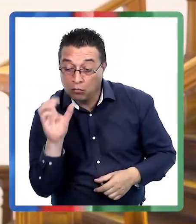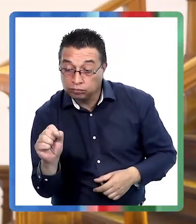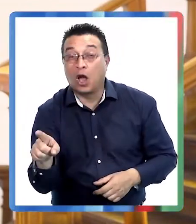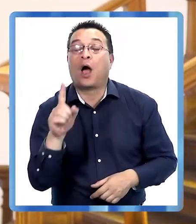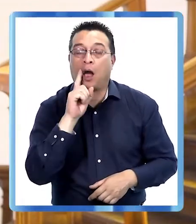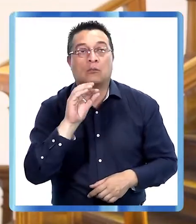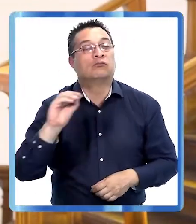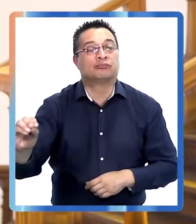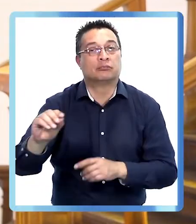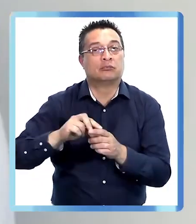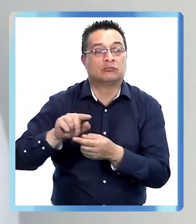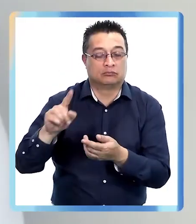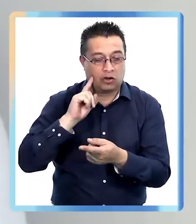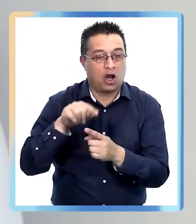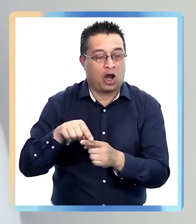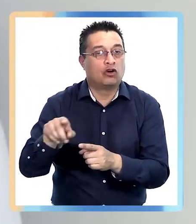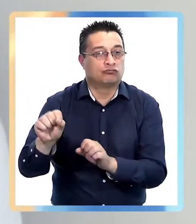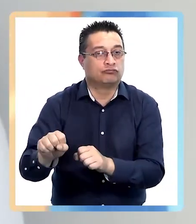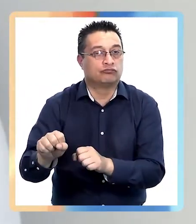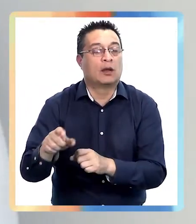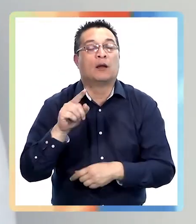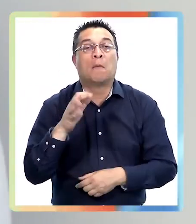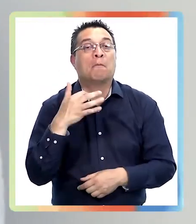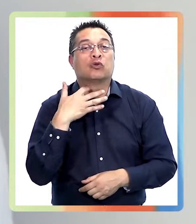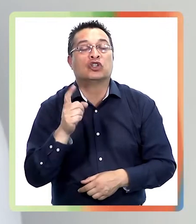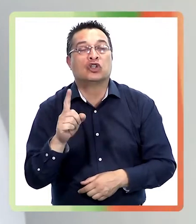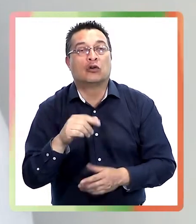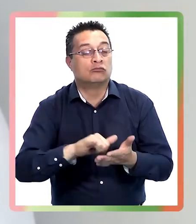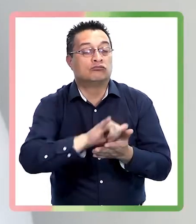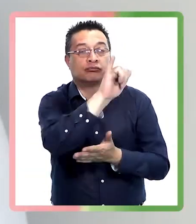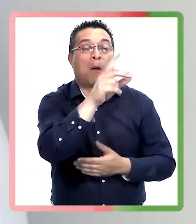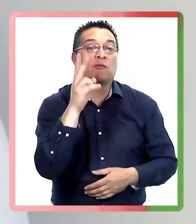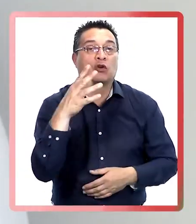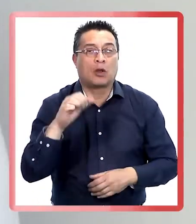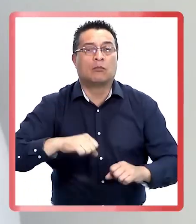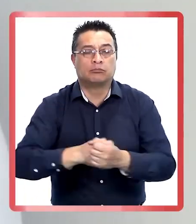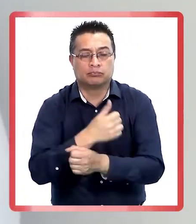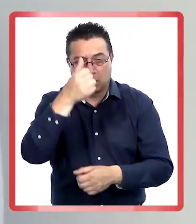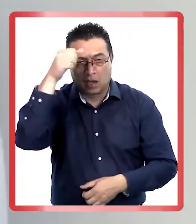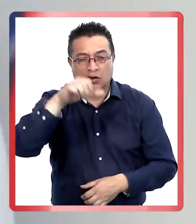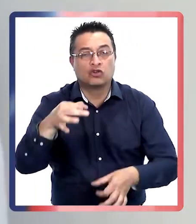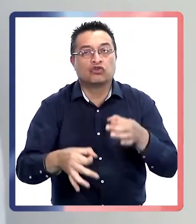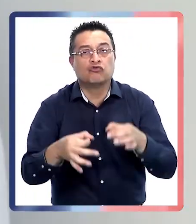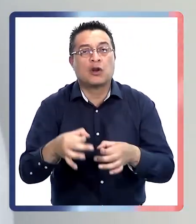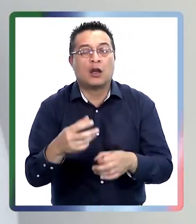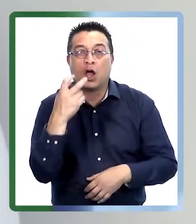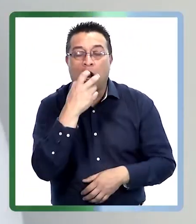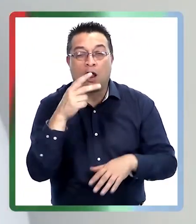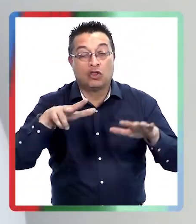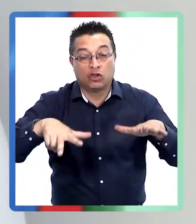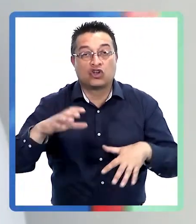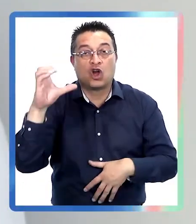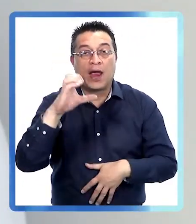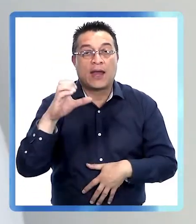sean alertadas estas oficinas centrales. ¿Por qué no fue aplicada la medida de arraigo nacional? Si fue sentenciada a la cárcel por el Tribunal Oral en lo Penal